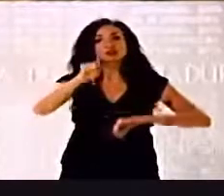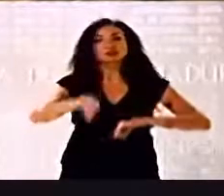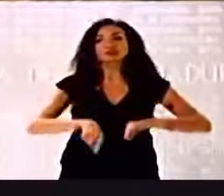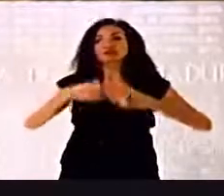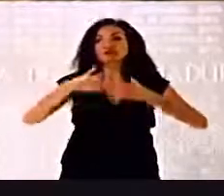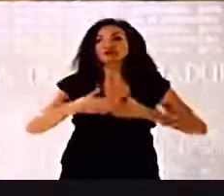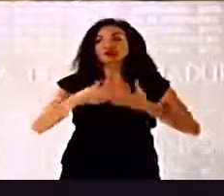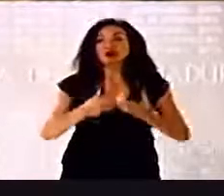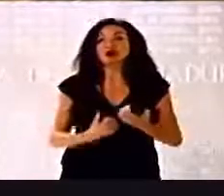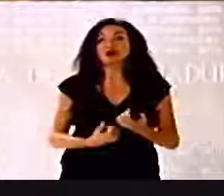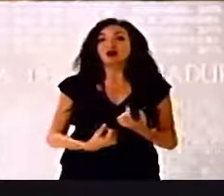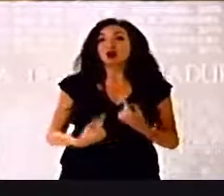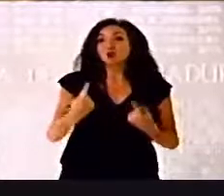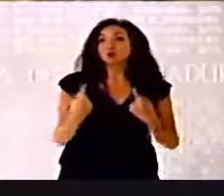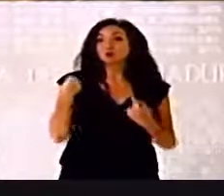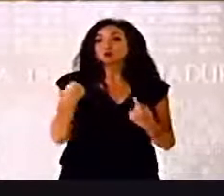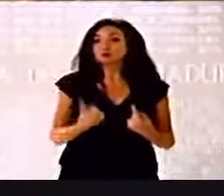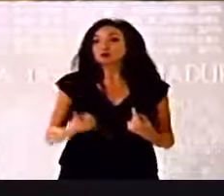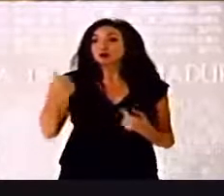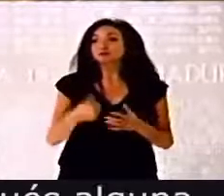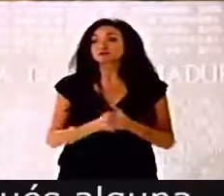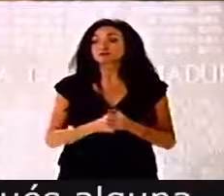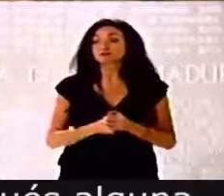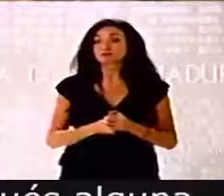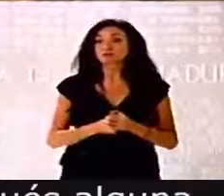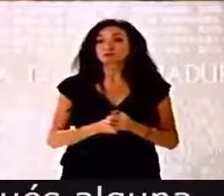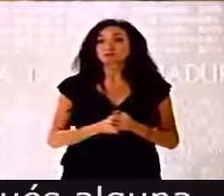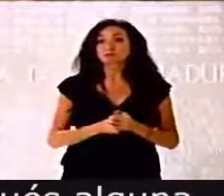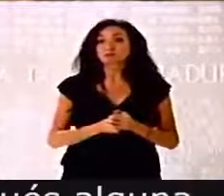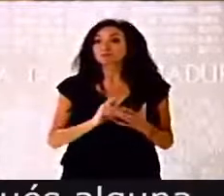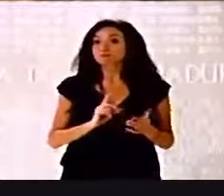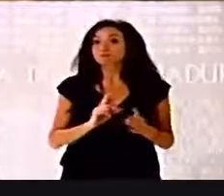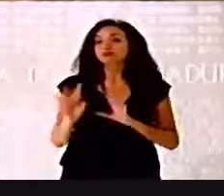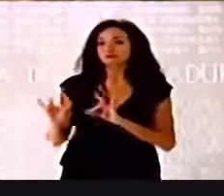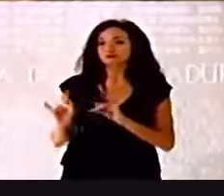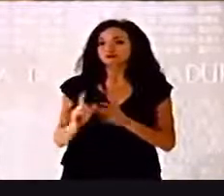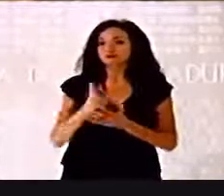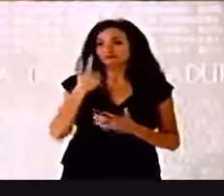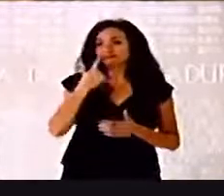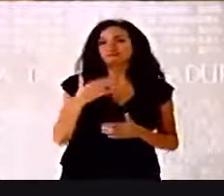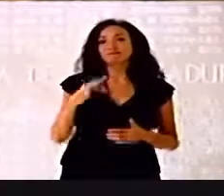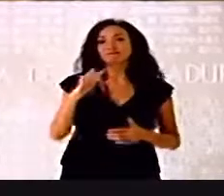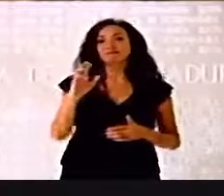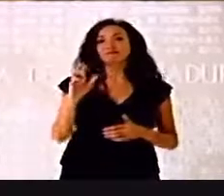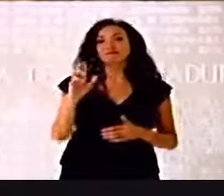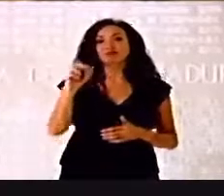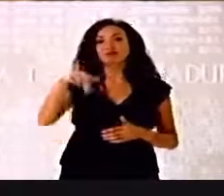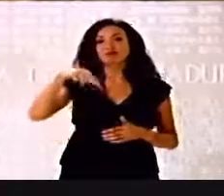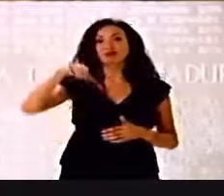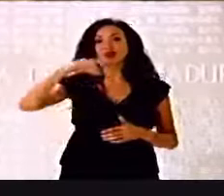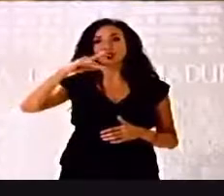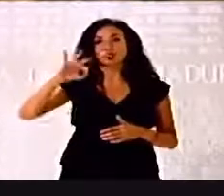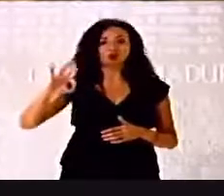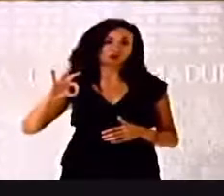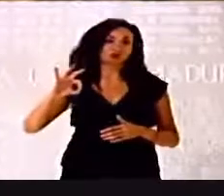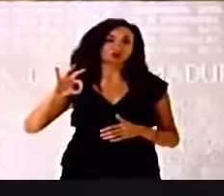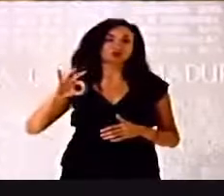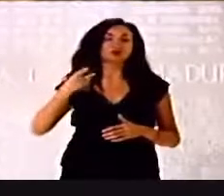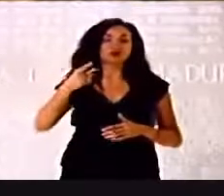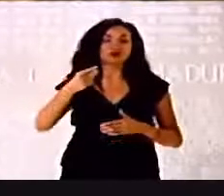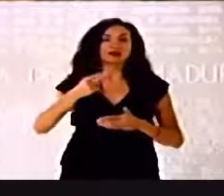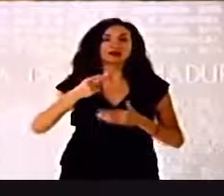¿Alguna cuestión más? ¿No? Sí, a ver, Fernando Medina, de Extremadura 7 días.